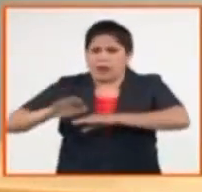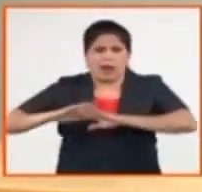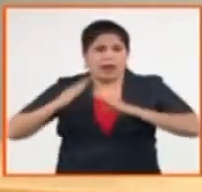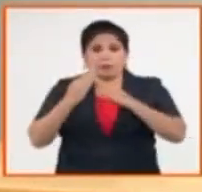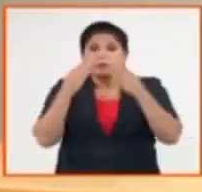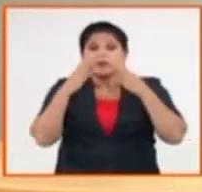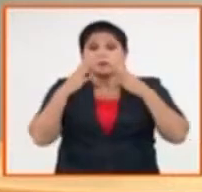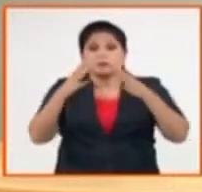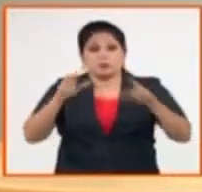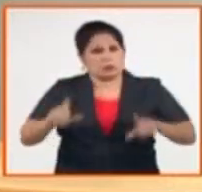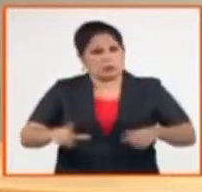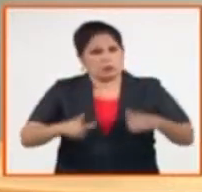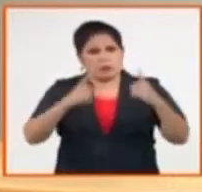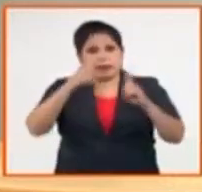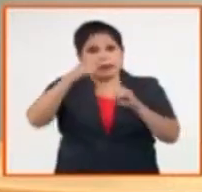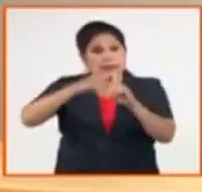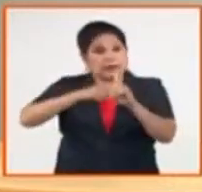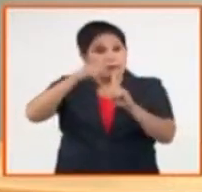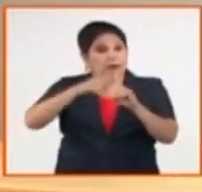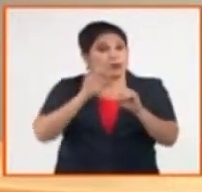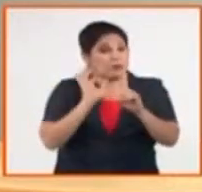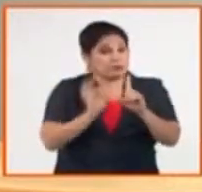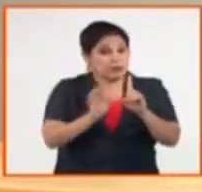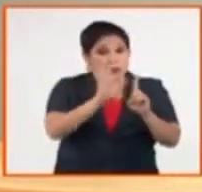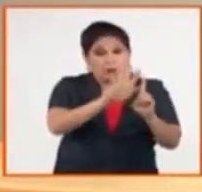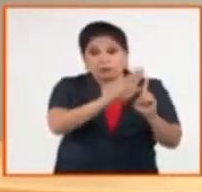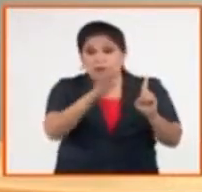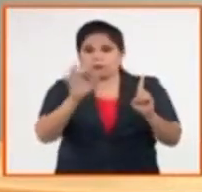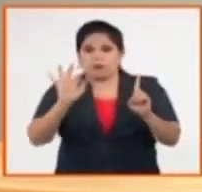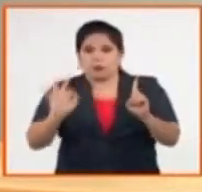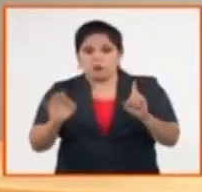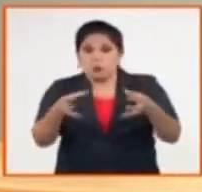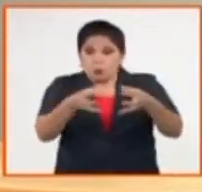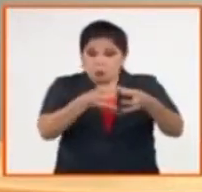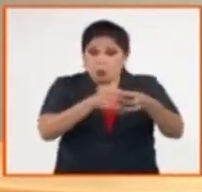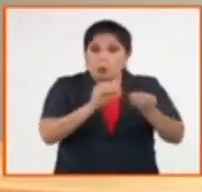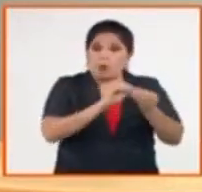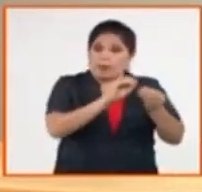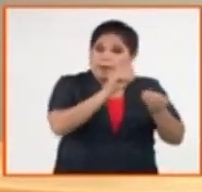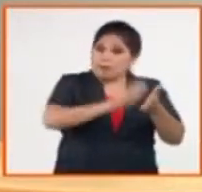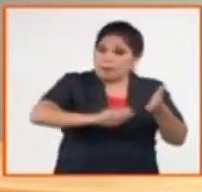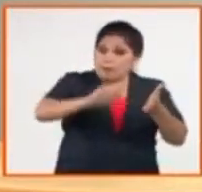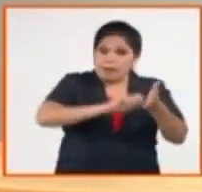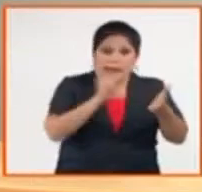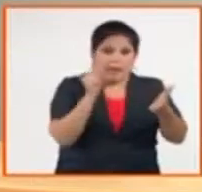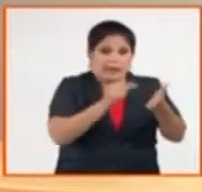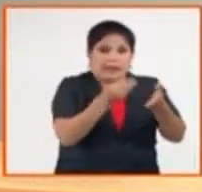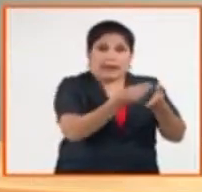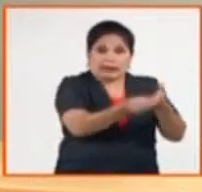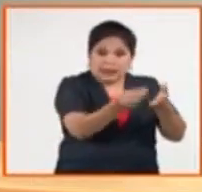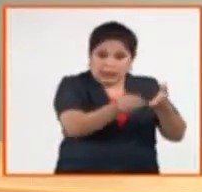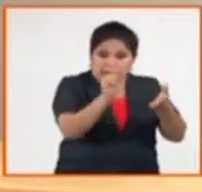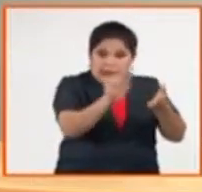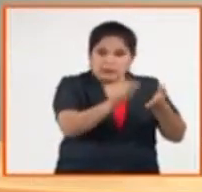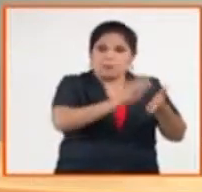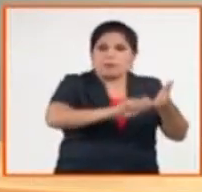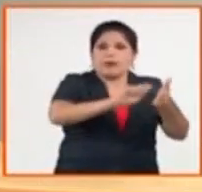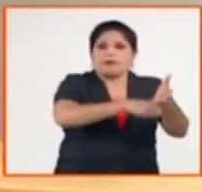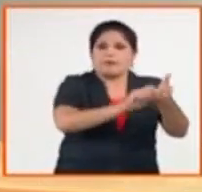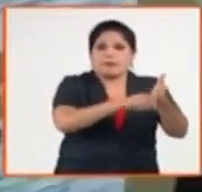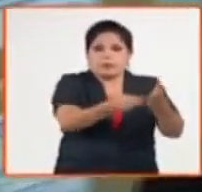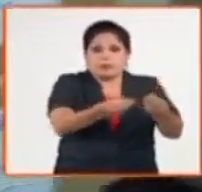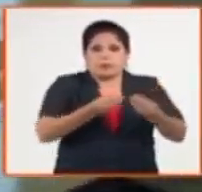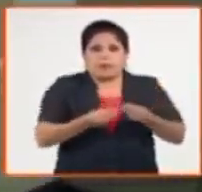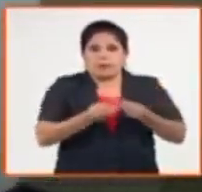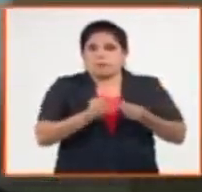es cumplir con los grupos que están establecidos de entrega y que la vacuna llegue lo antes posible a la población